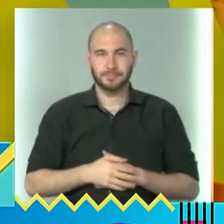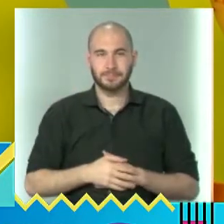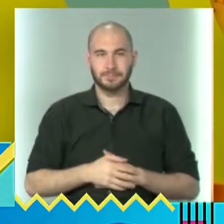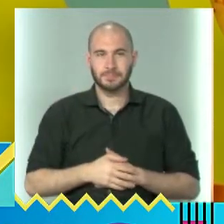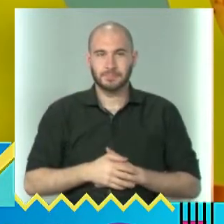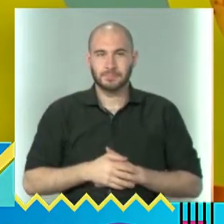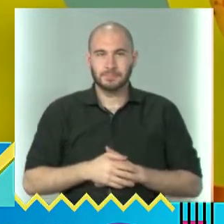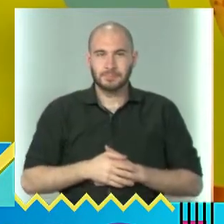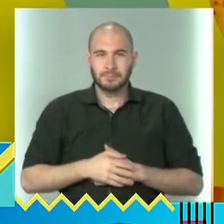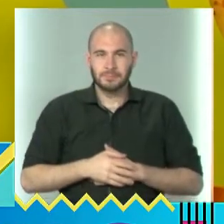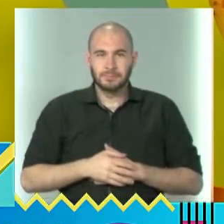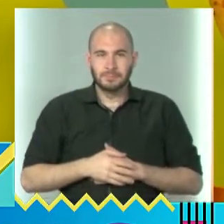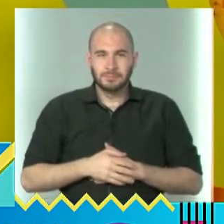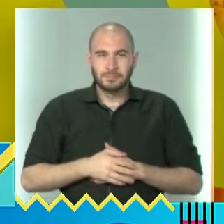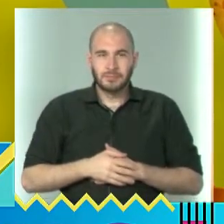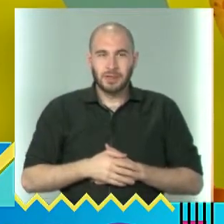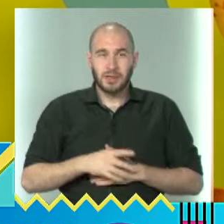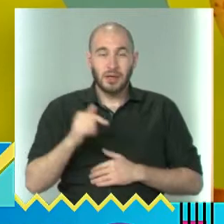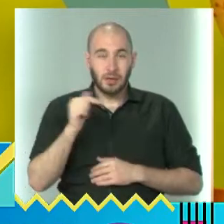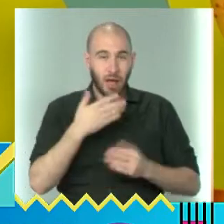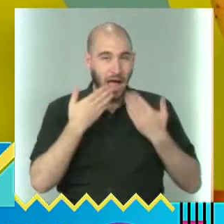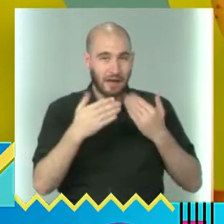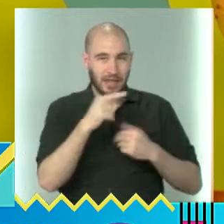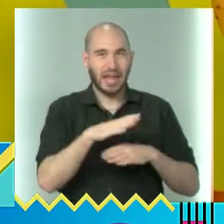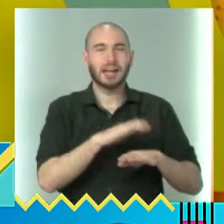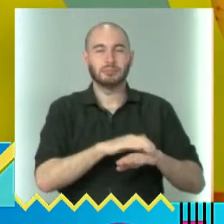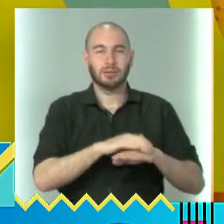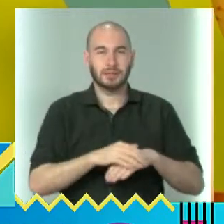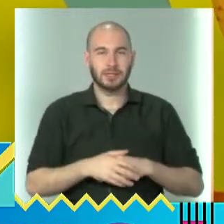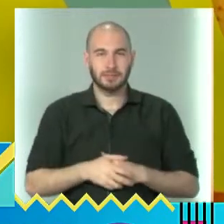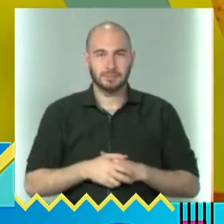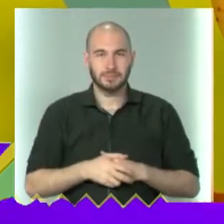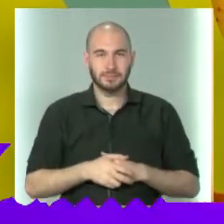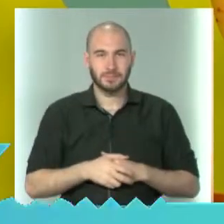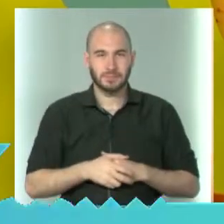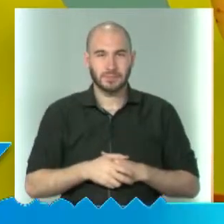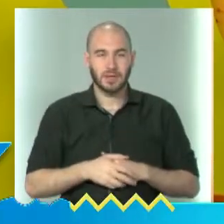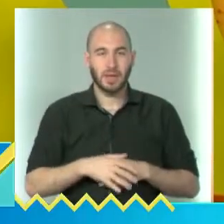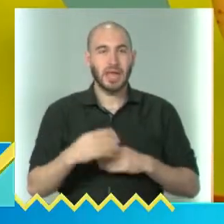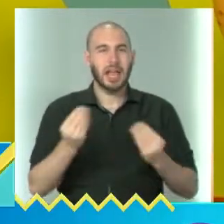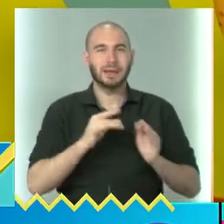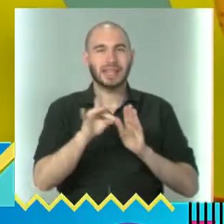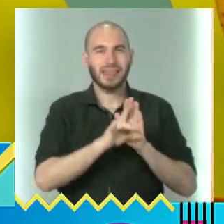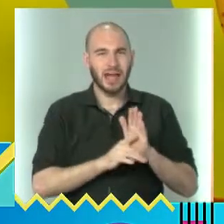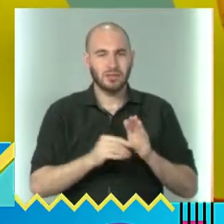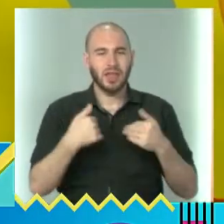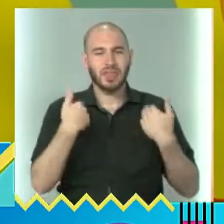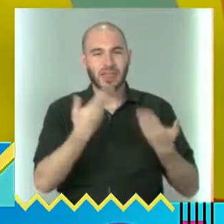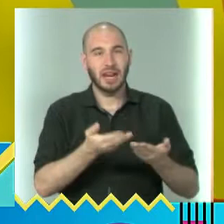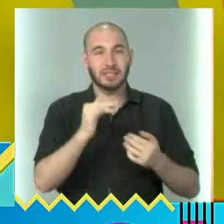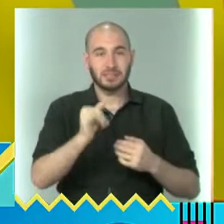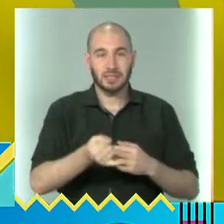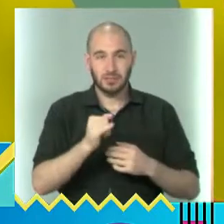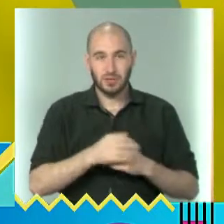que, por un comentario que hicimos, la responsabilidad de lo que pase con los datos que dejamos